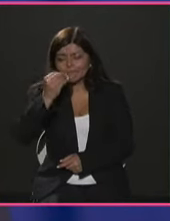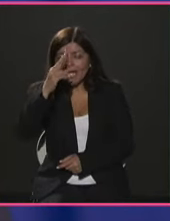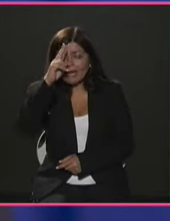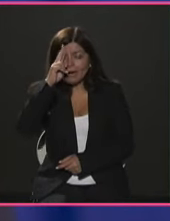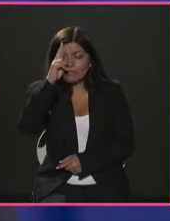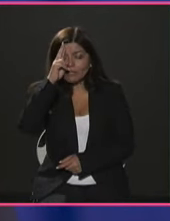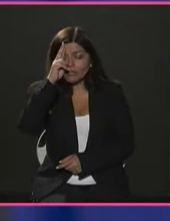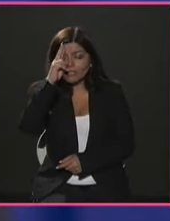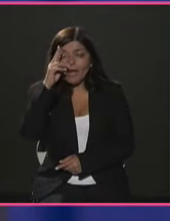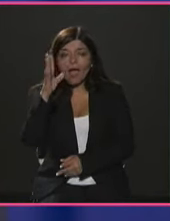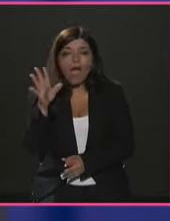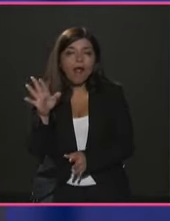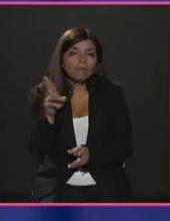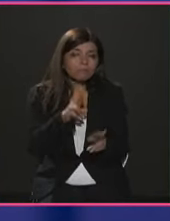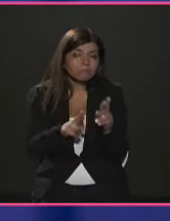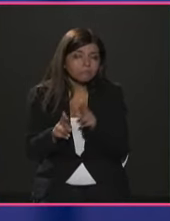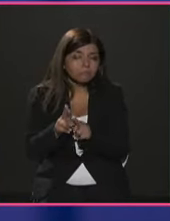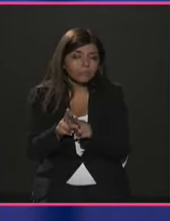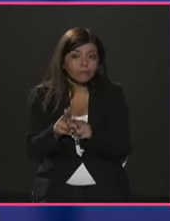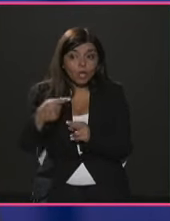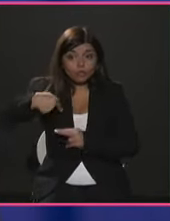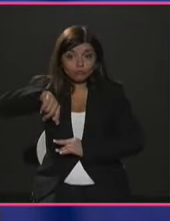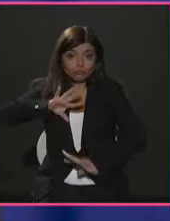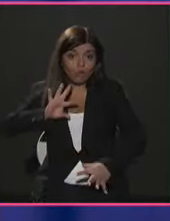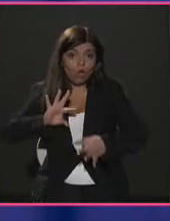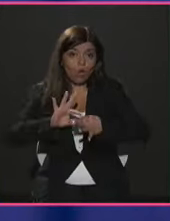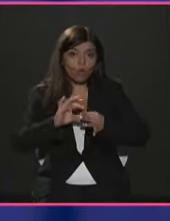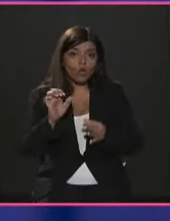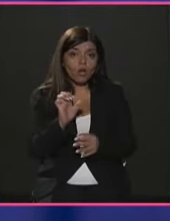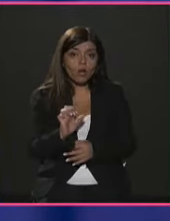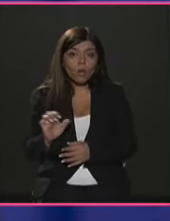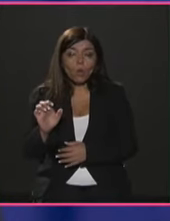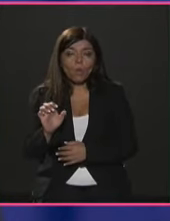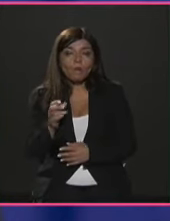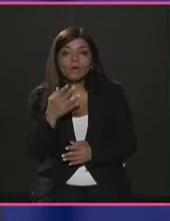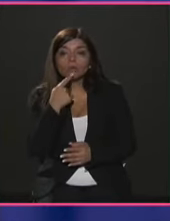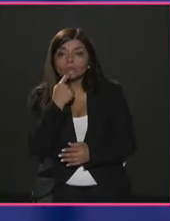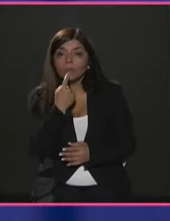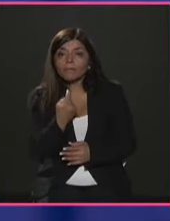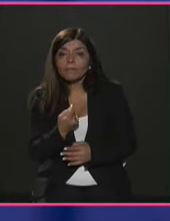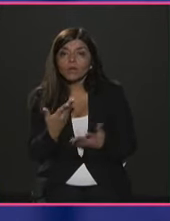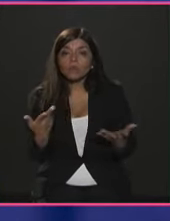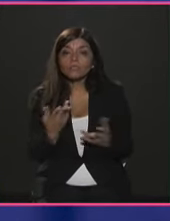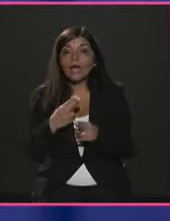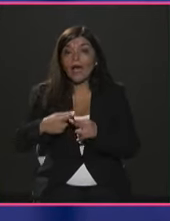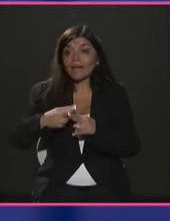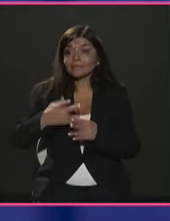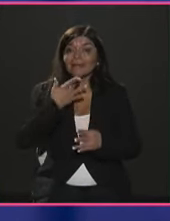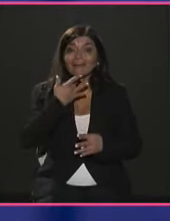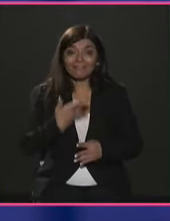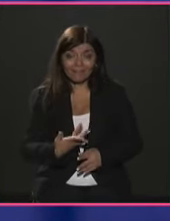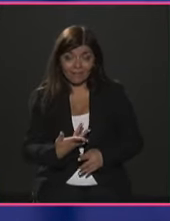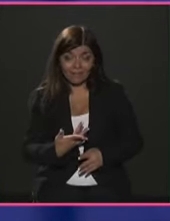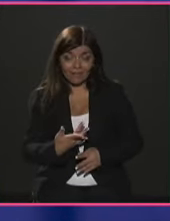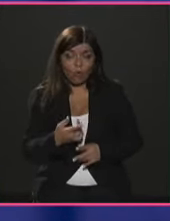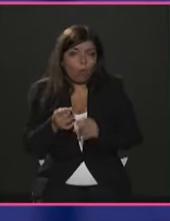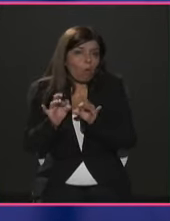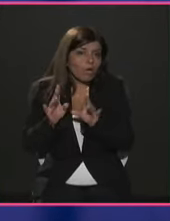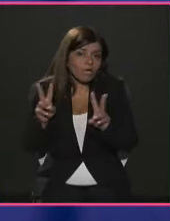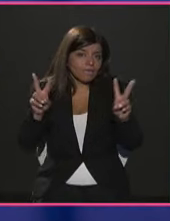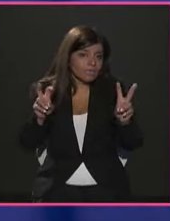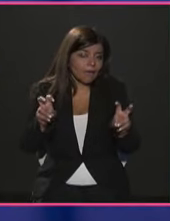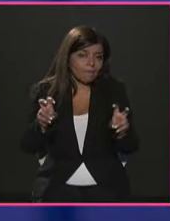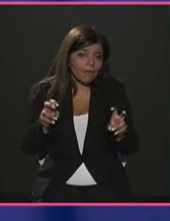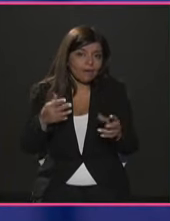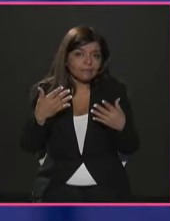reflexión como saben en la Unión Europea cuando nos hacemos una pregunta de qué hay que hacer sobre cualquier cosa